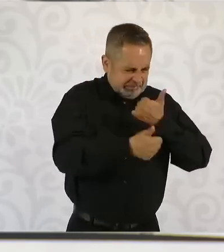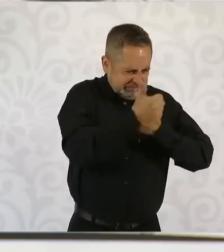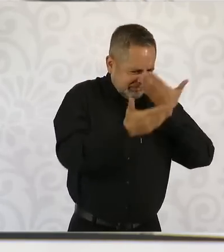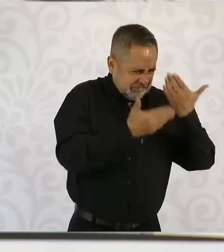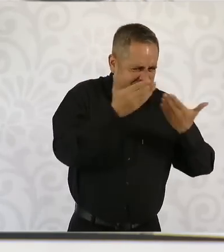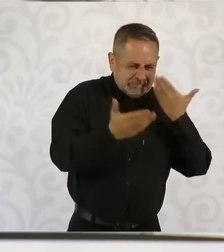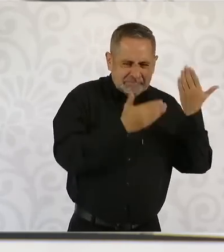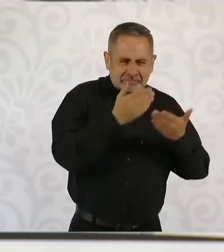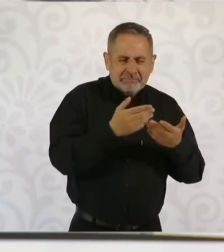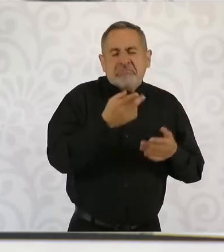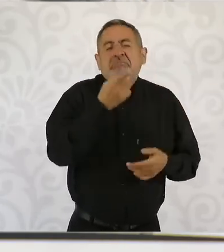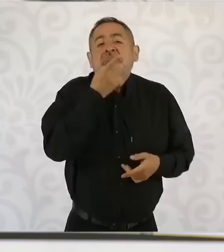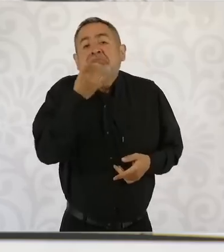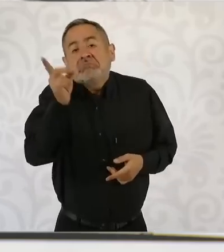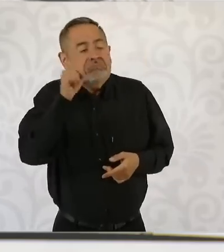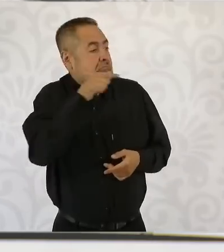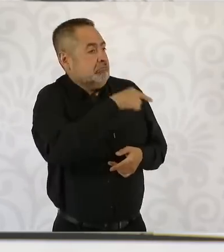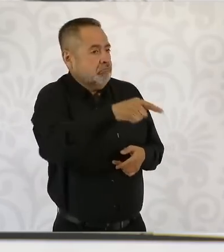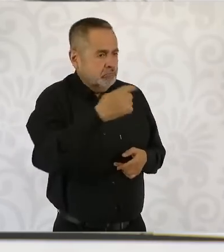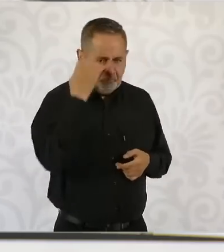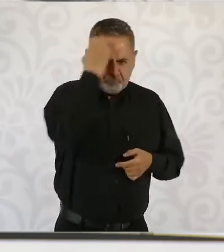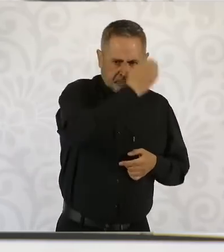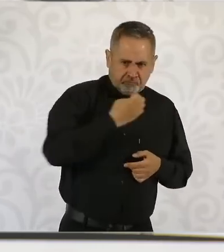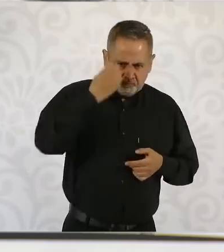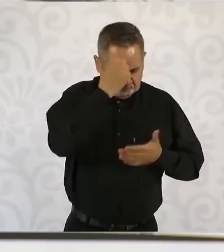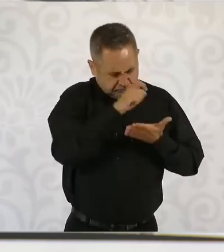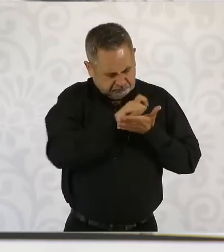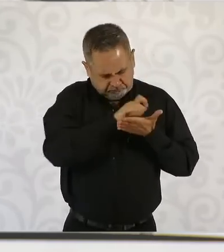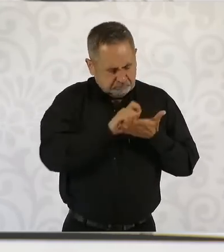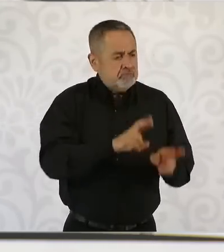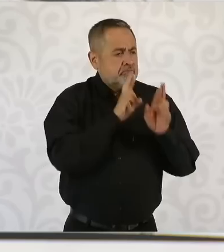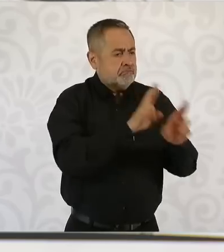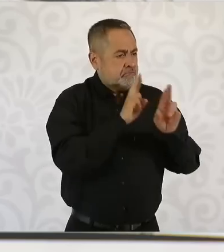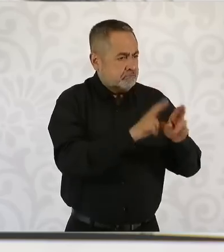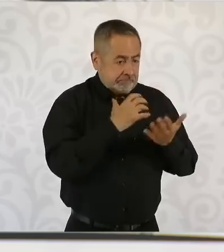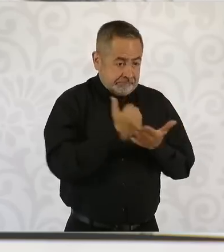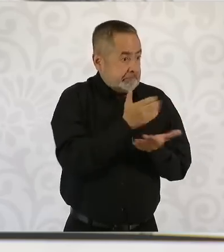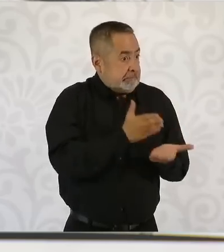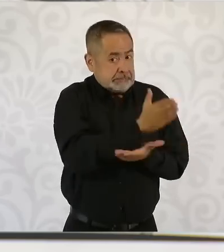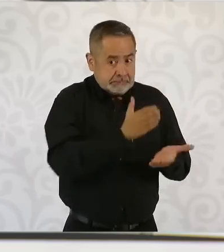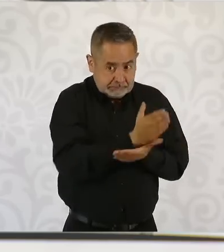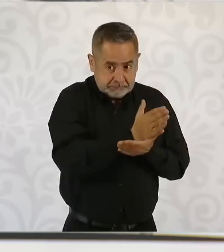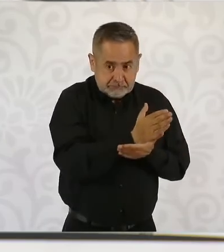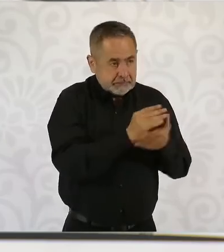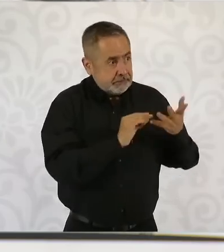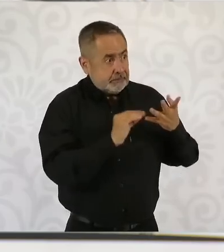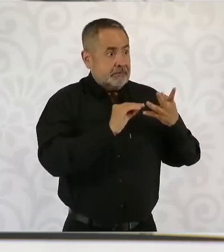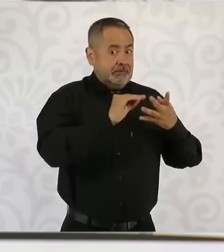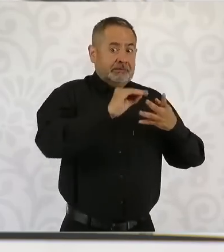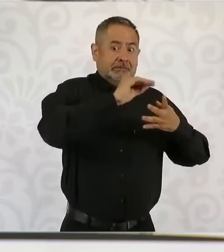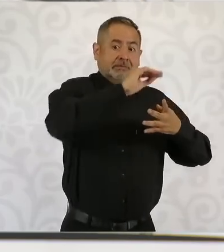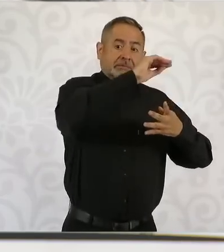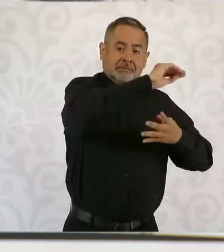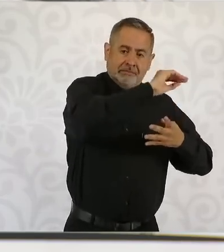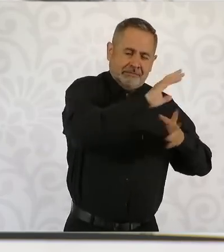hacían sus exámenes para poder ir subiendo en el nivel del Poder Judicial o para entrar,